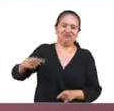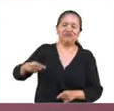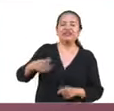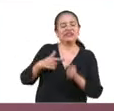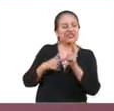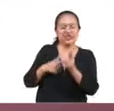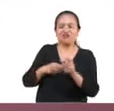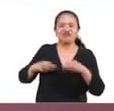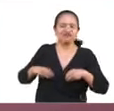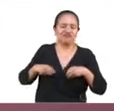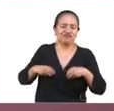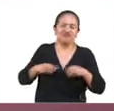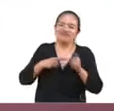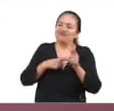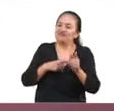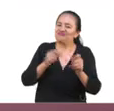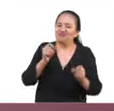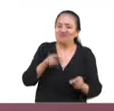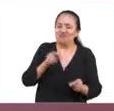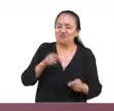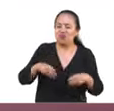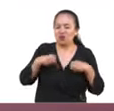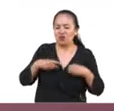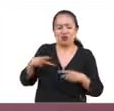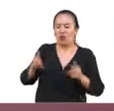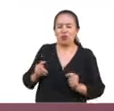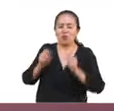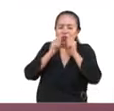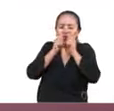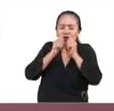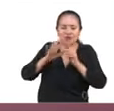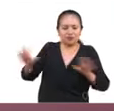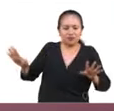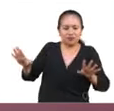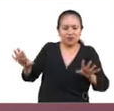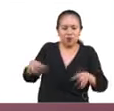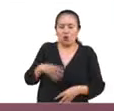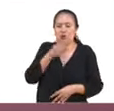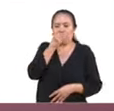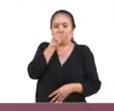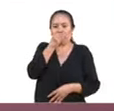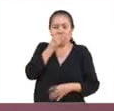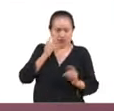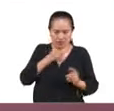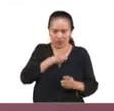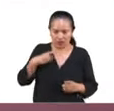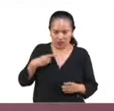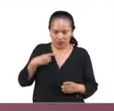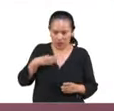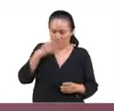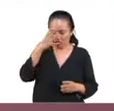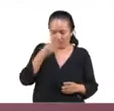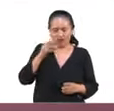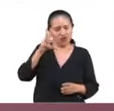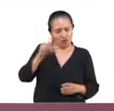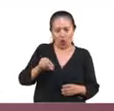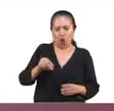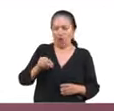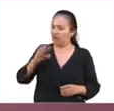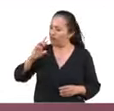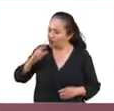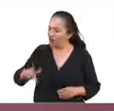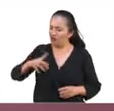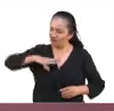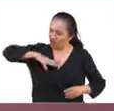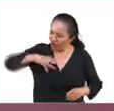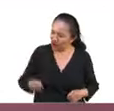tenemos y desarrollamos. Pero déjenme decirles, mujeres, que calladitas no se ven más guapas. Son preciosas cuando luchan,